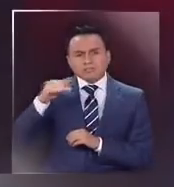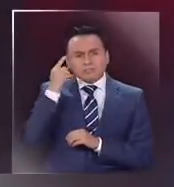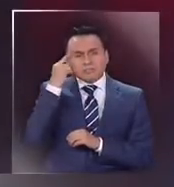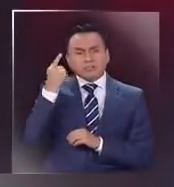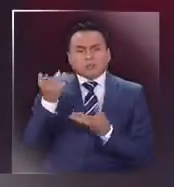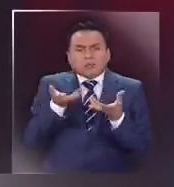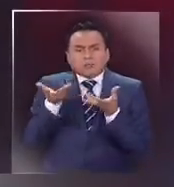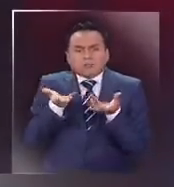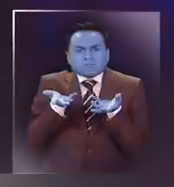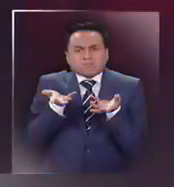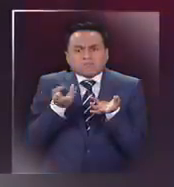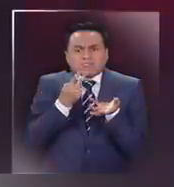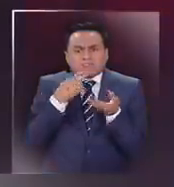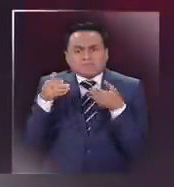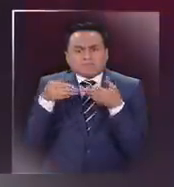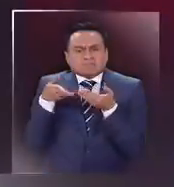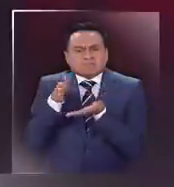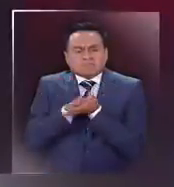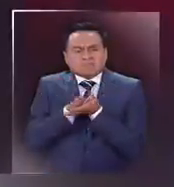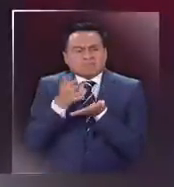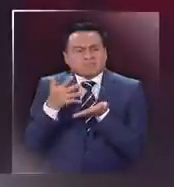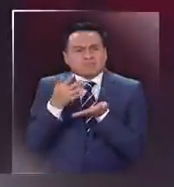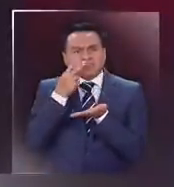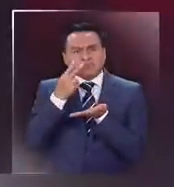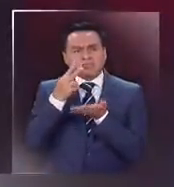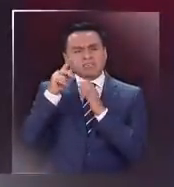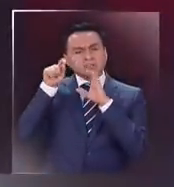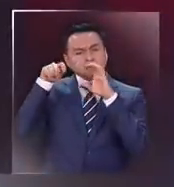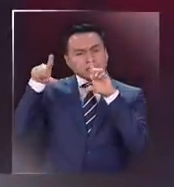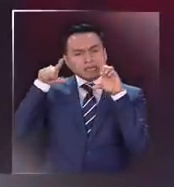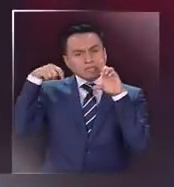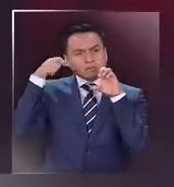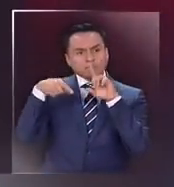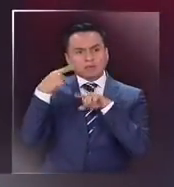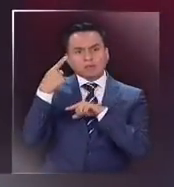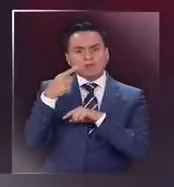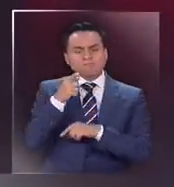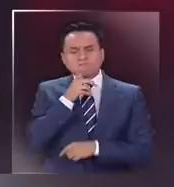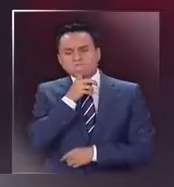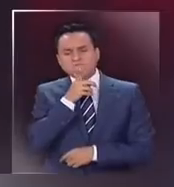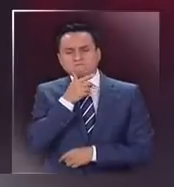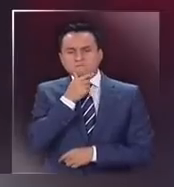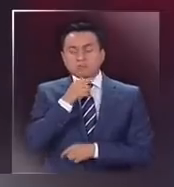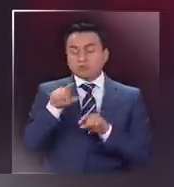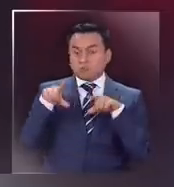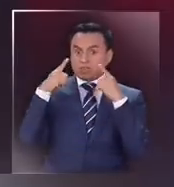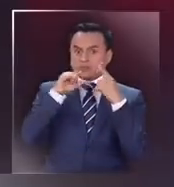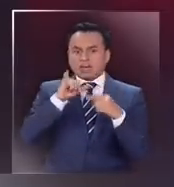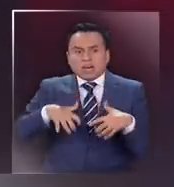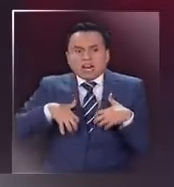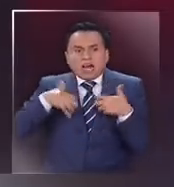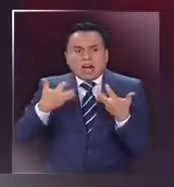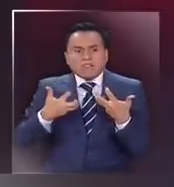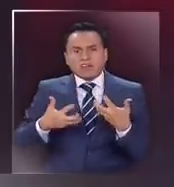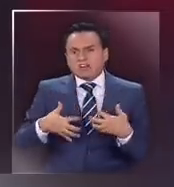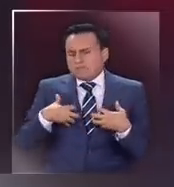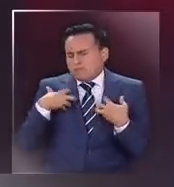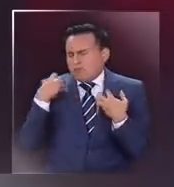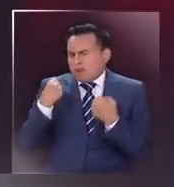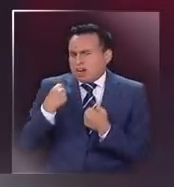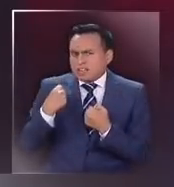cómo terminó su corta vida. Y lo veíamos en las imágenes, primero fue incredulidad, sorpresa, después rabia, después